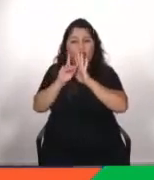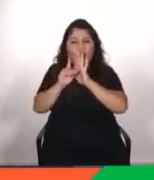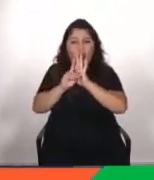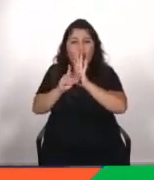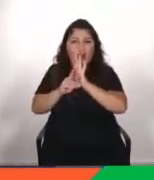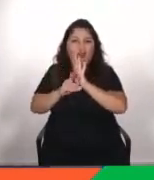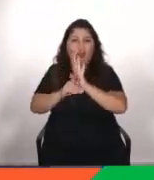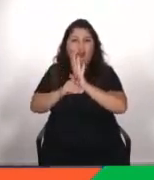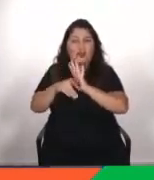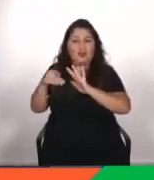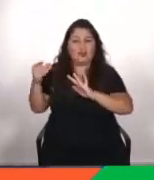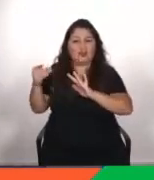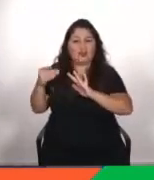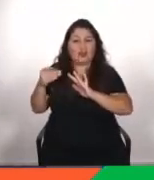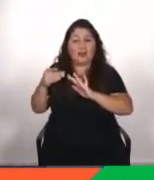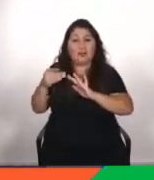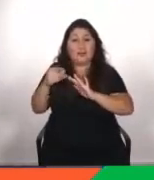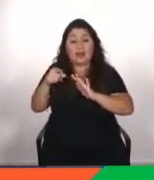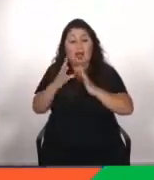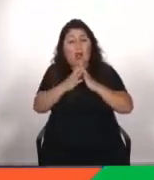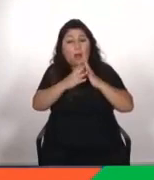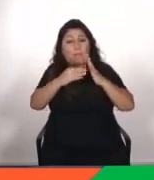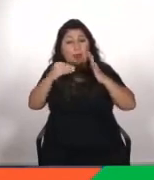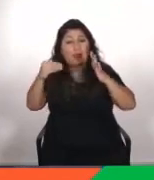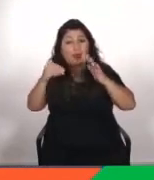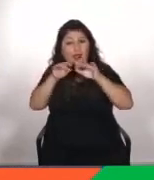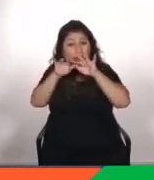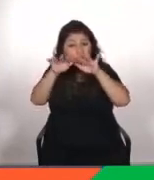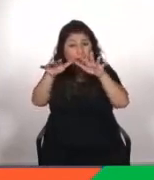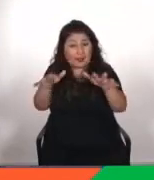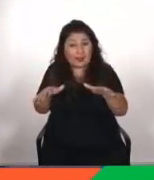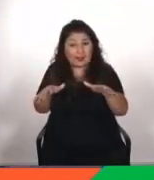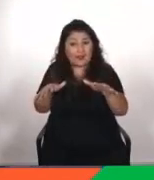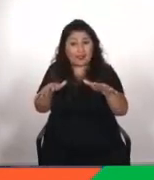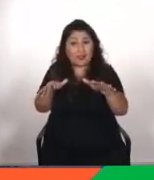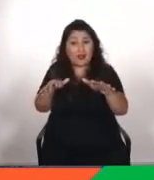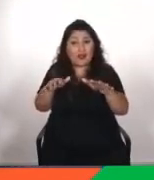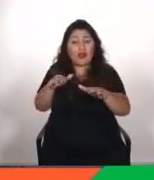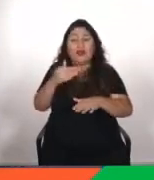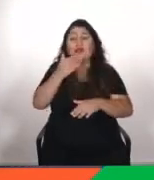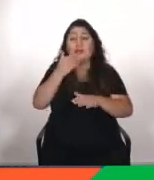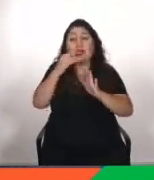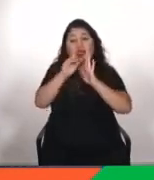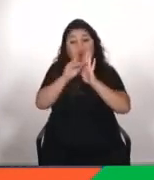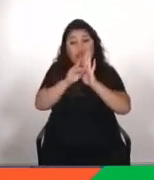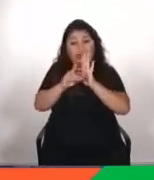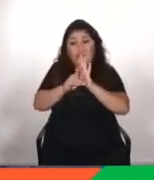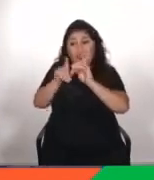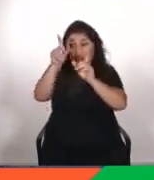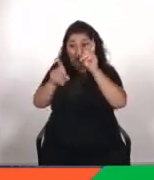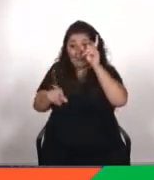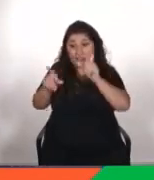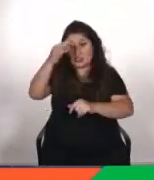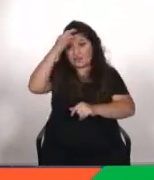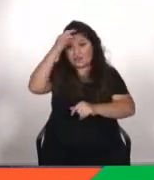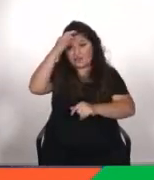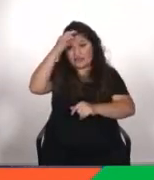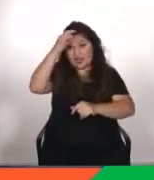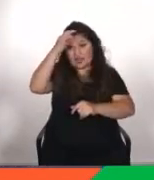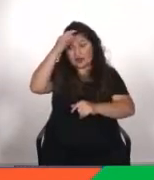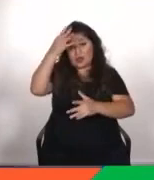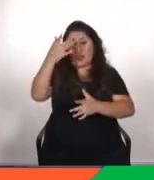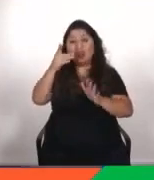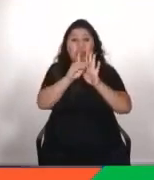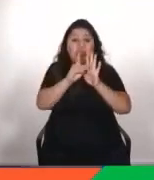deterministas, ¿no? Para los modelos de propagación, como datos de las personas, de los infectados, datos de movilidad, datos a lo